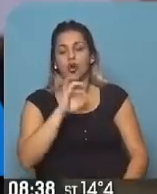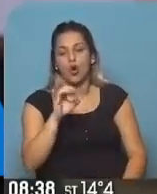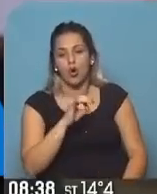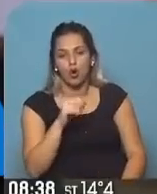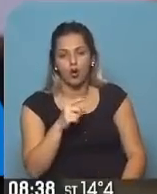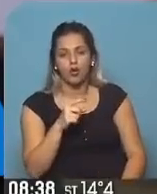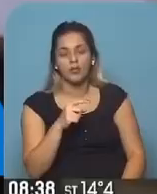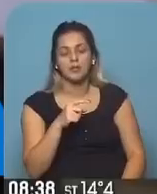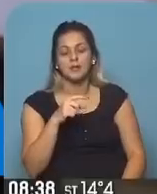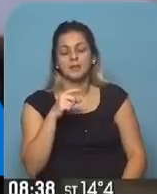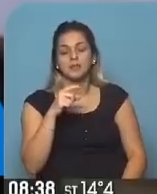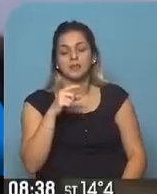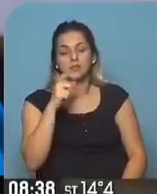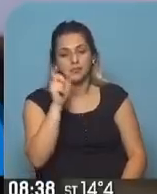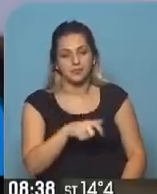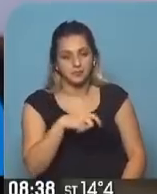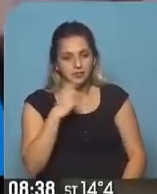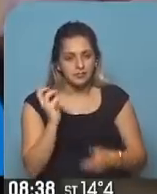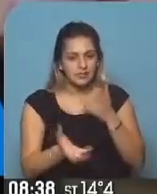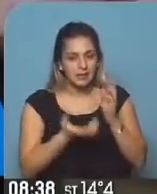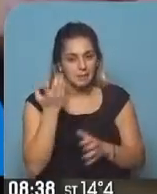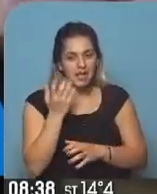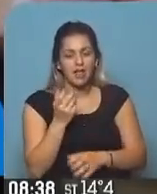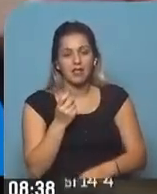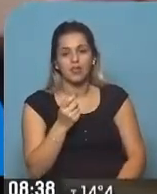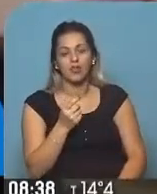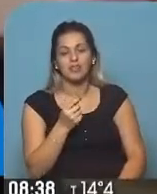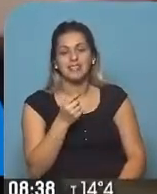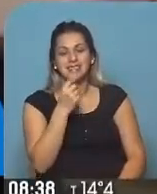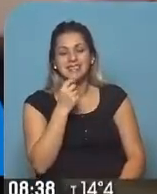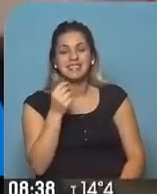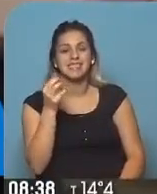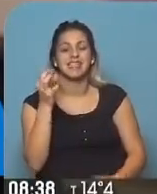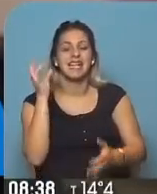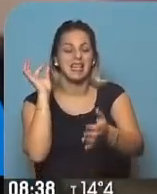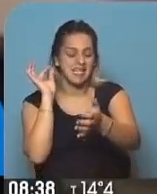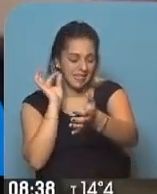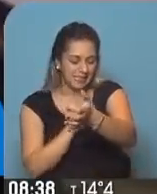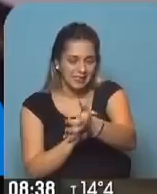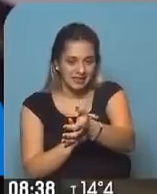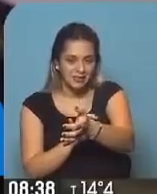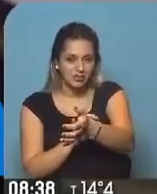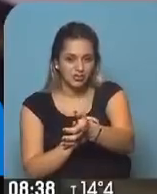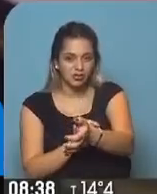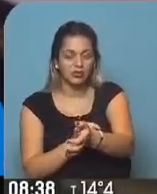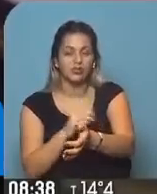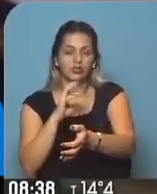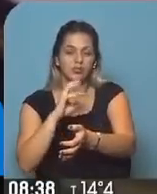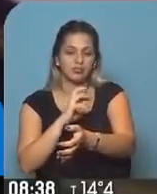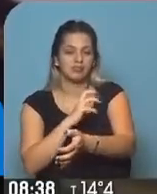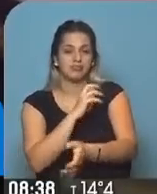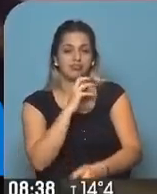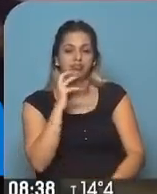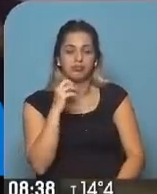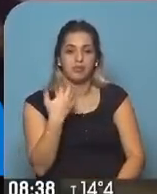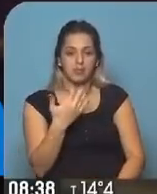quemado, porque esta es una bacteria que puede entrar en la piel, y si la que entró tiene esa capacidad de producir toxinas, entonces